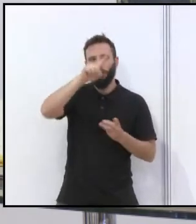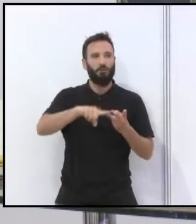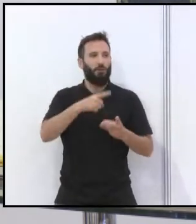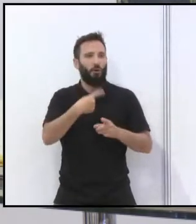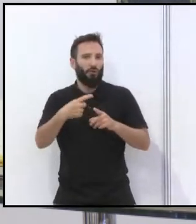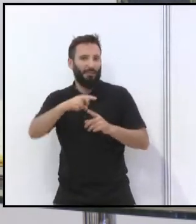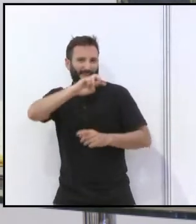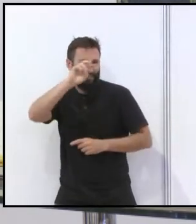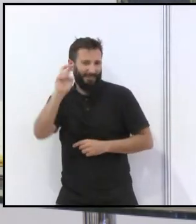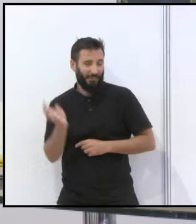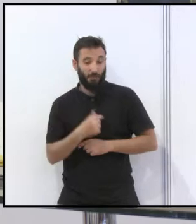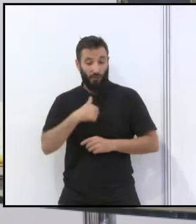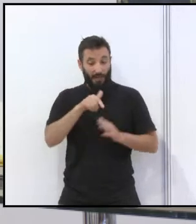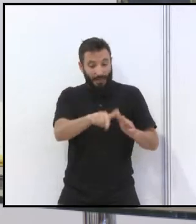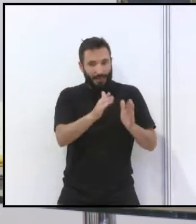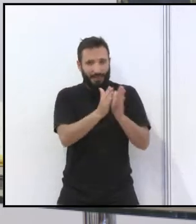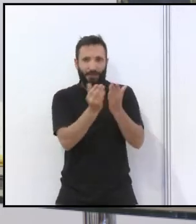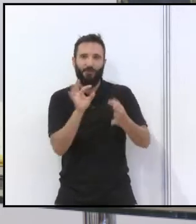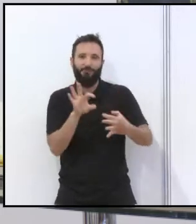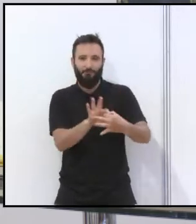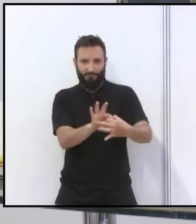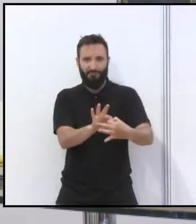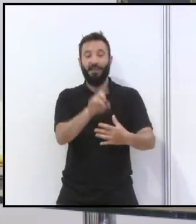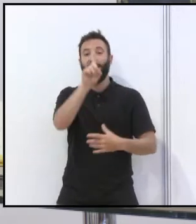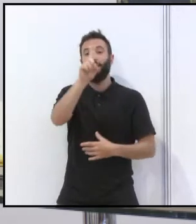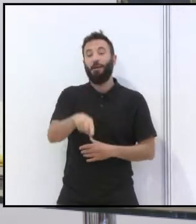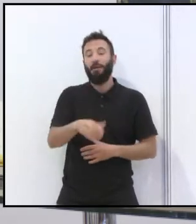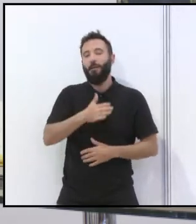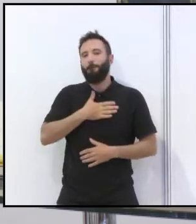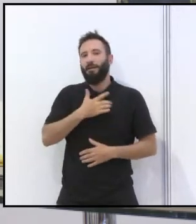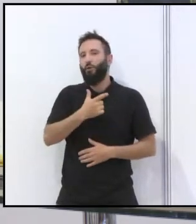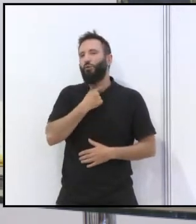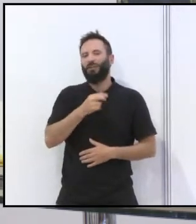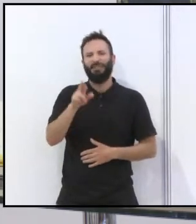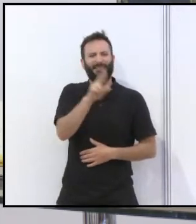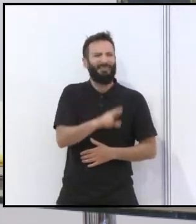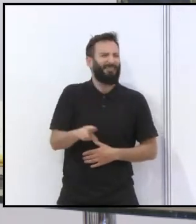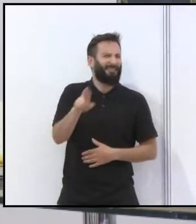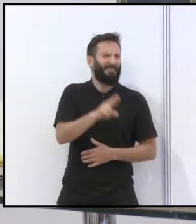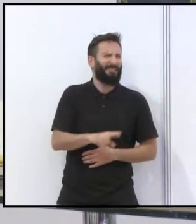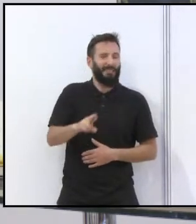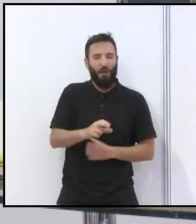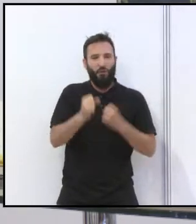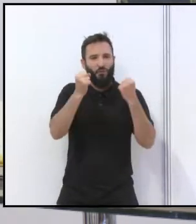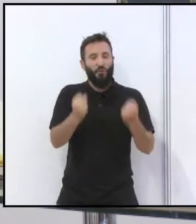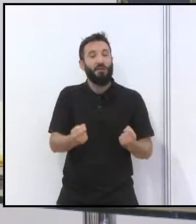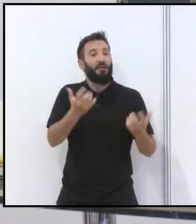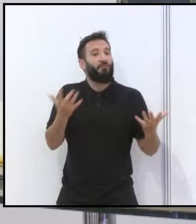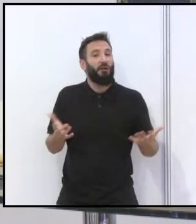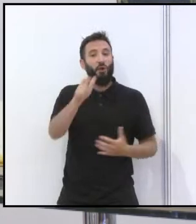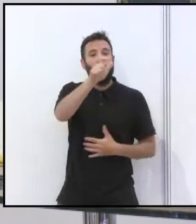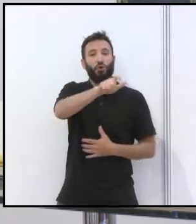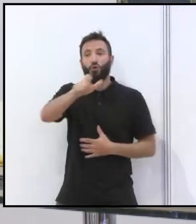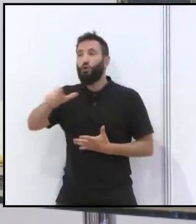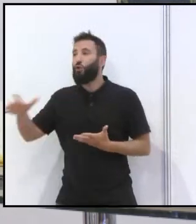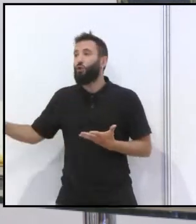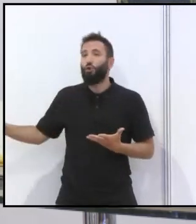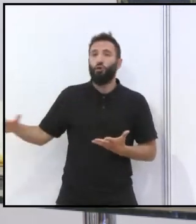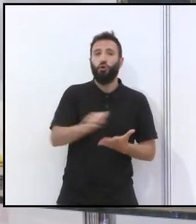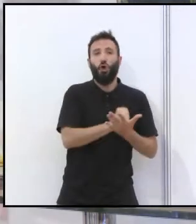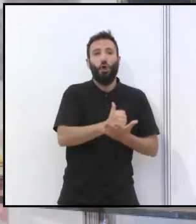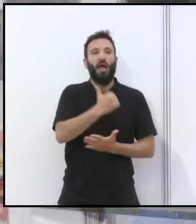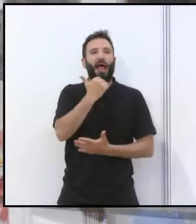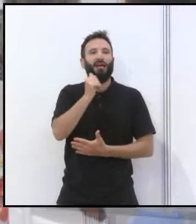el libro trabaja con eso y esencialmente con algo que a mí me gusta repetir mucho y es que todos somos el secreto de